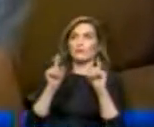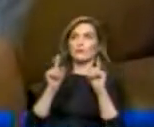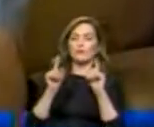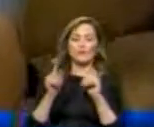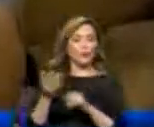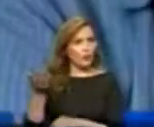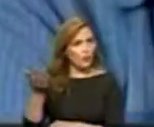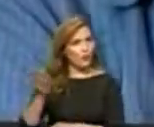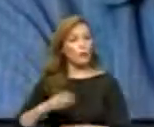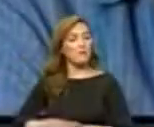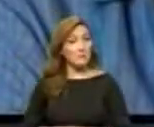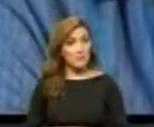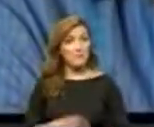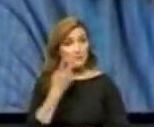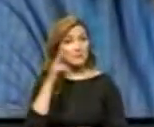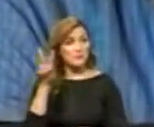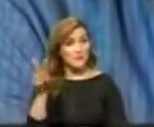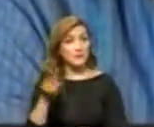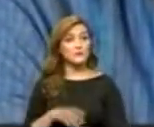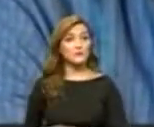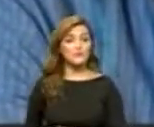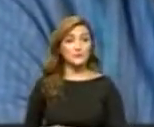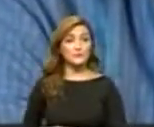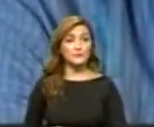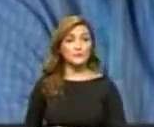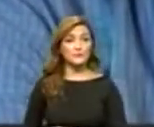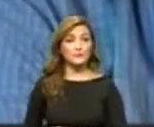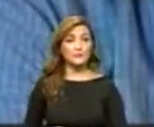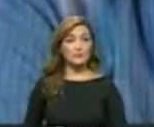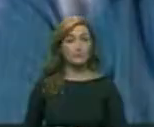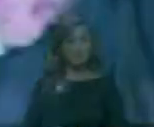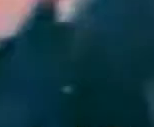impresionantes. Júzguelo usted. Milton Pérez, 24 horas.